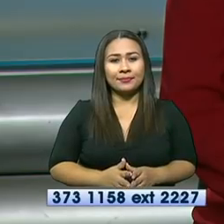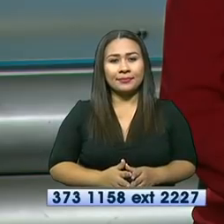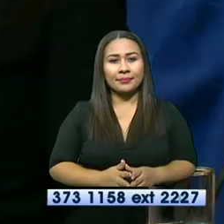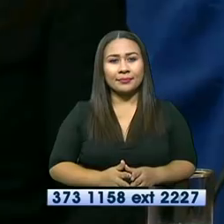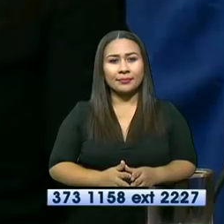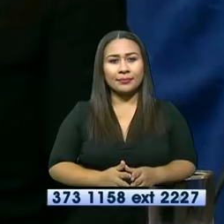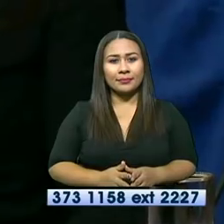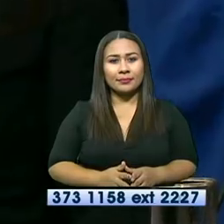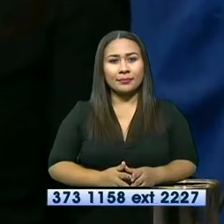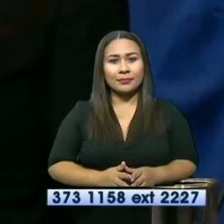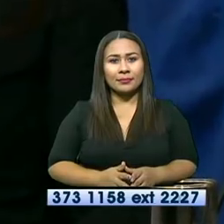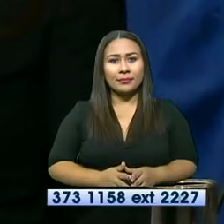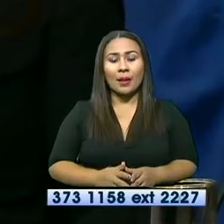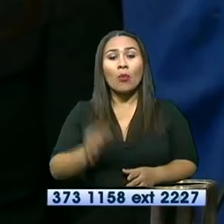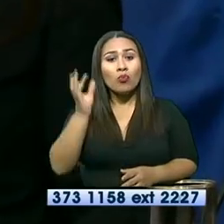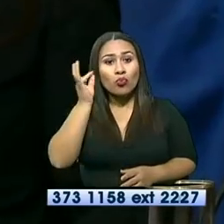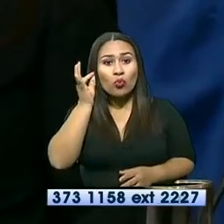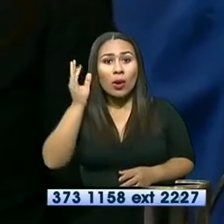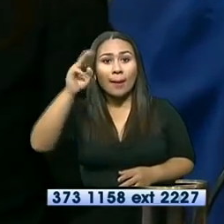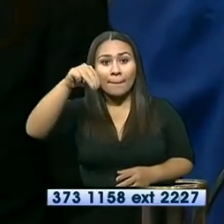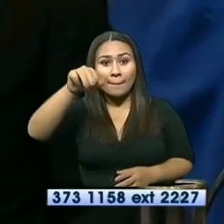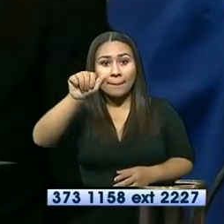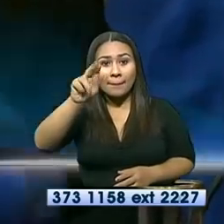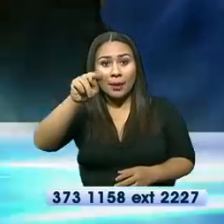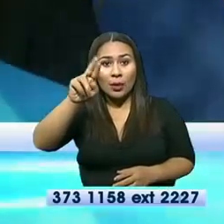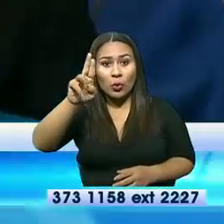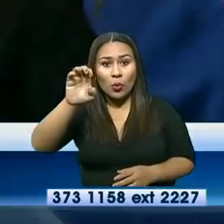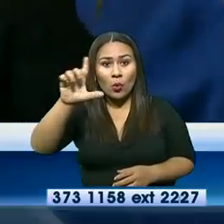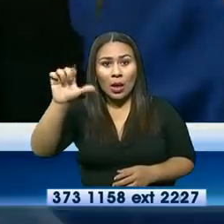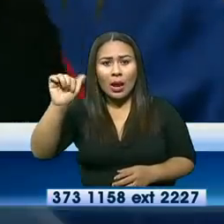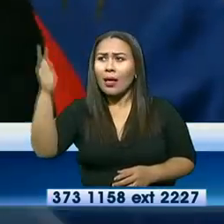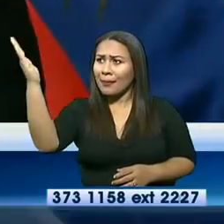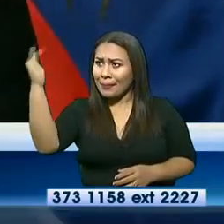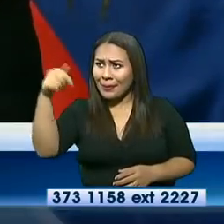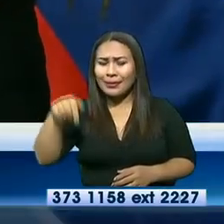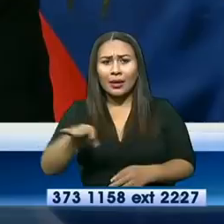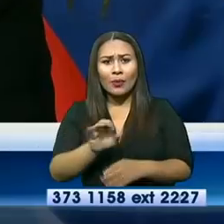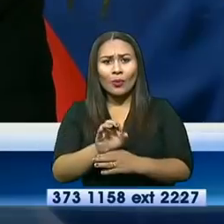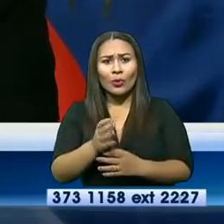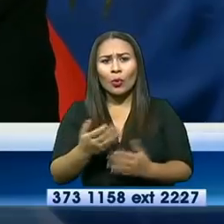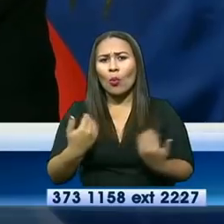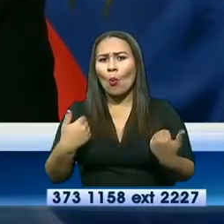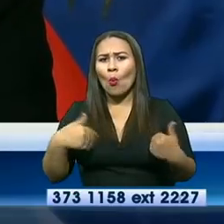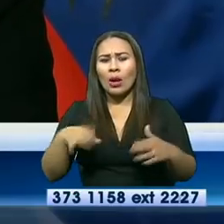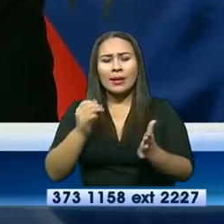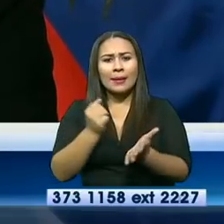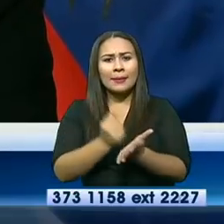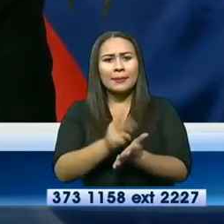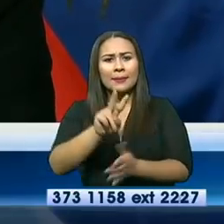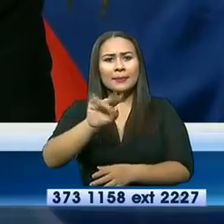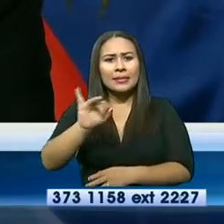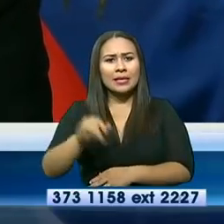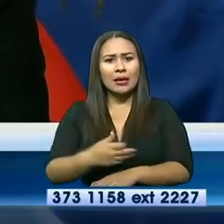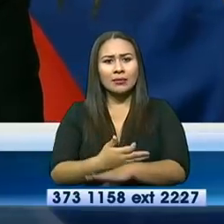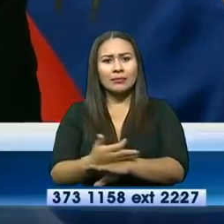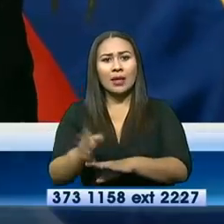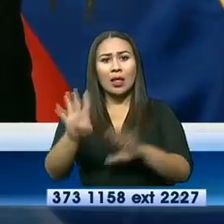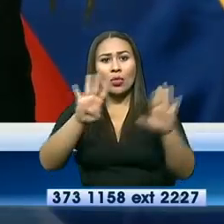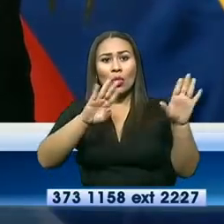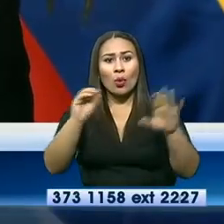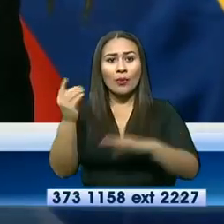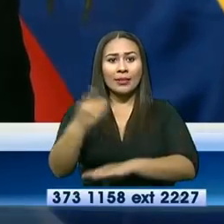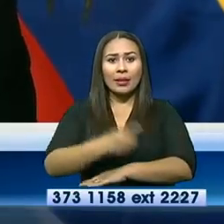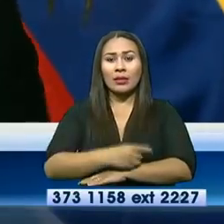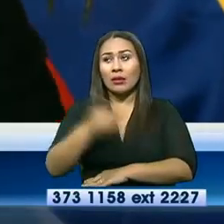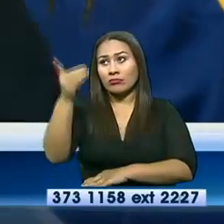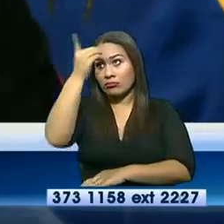Es bienvenida al Ecuador, puede ingresar cuando guste, no requiere visa durante, como cualquier otro ciudadano, durante los primeros 90 días, y si quiere